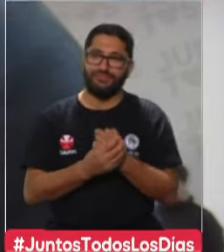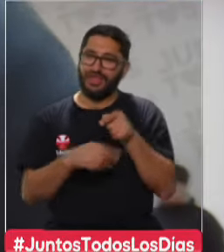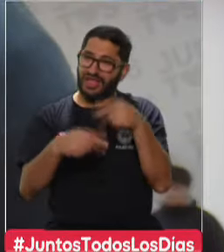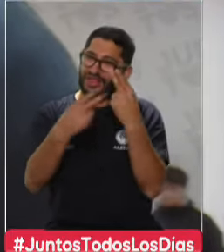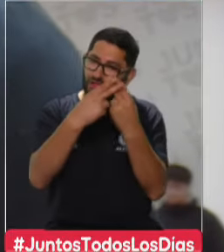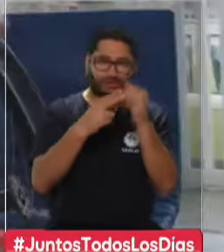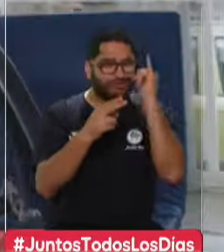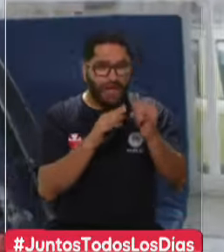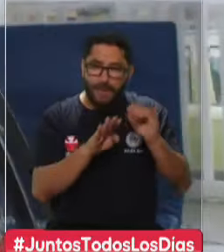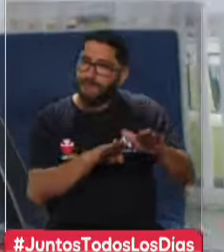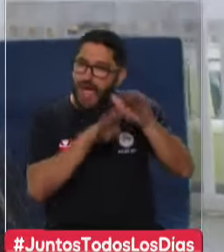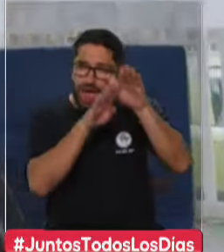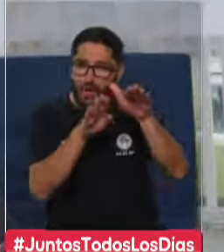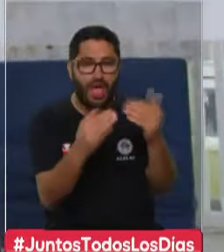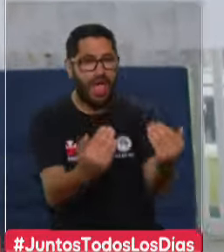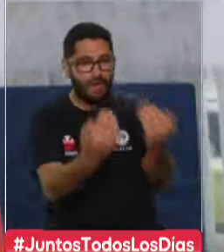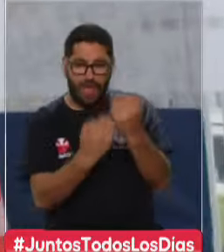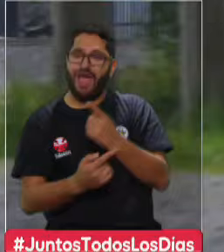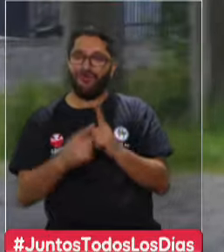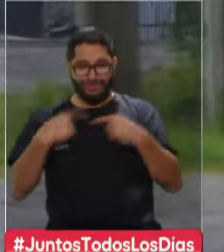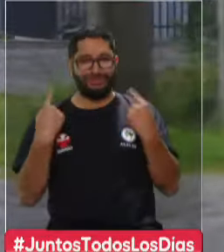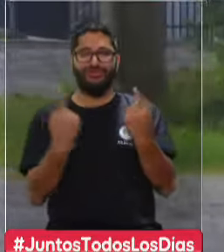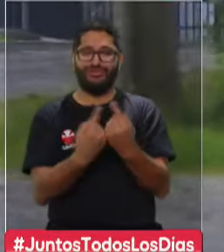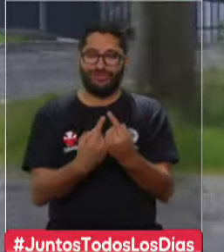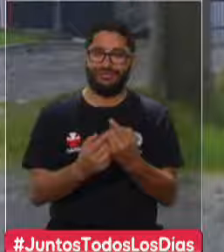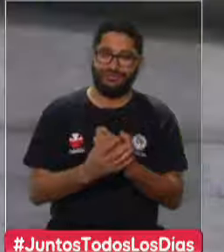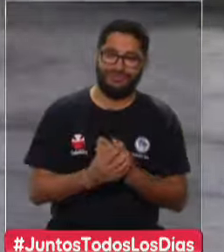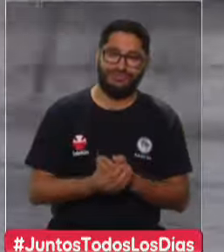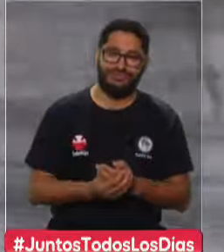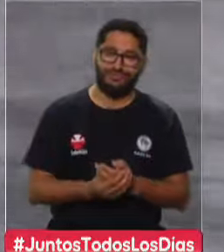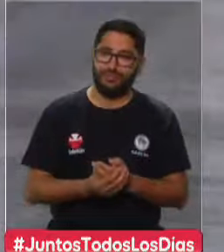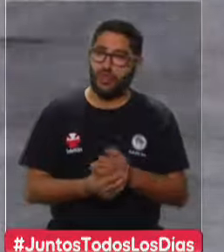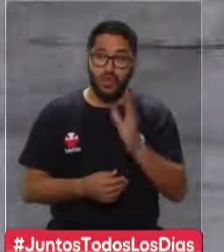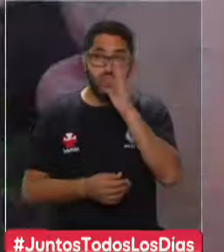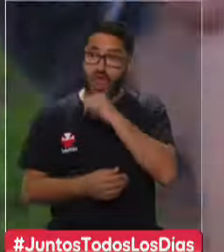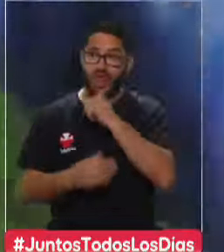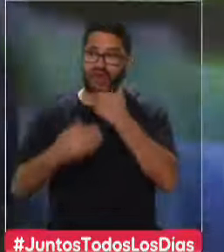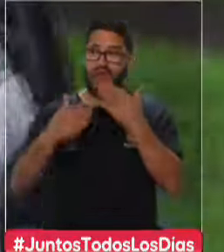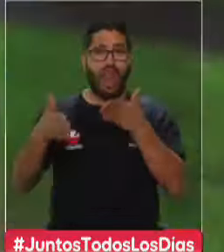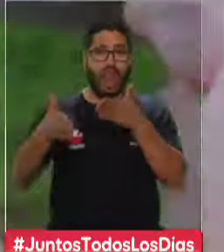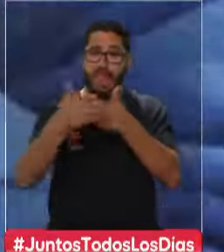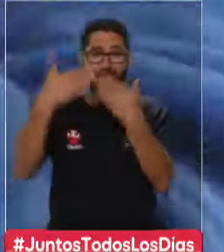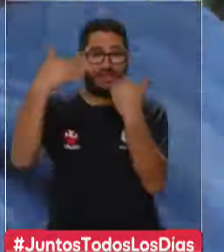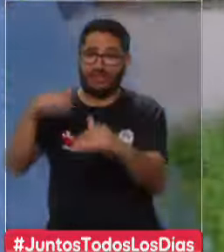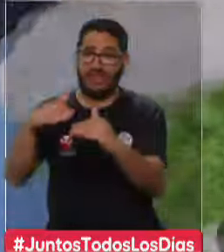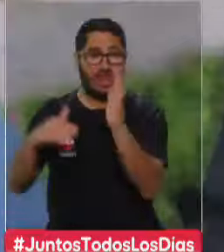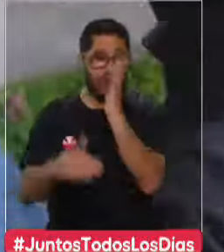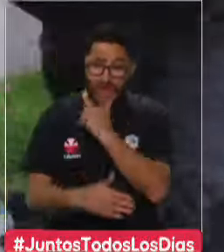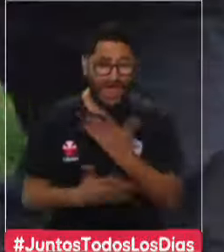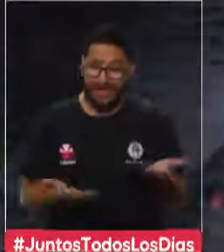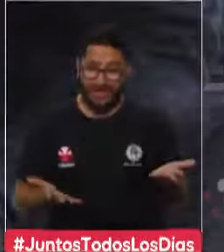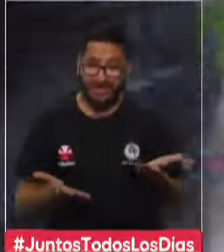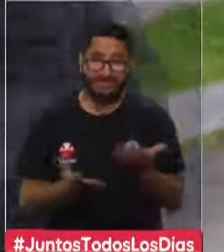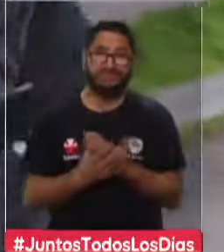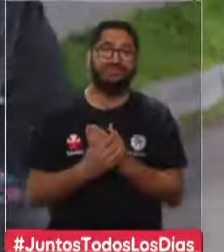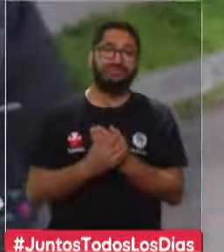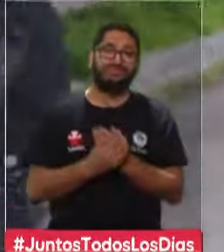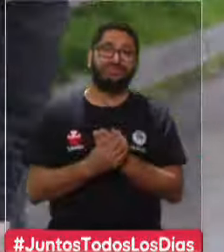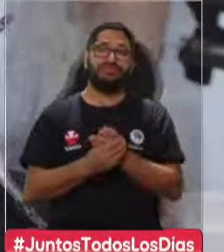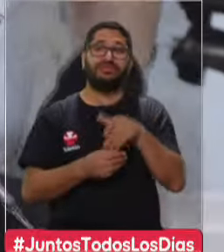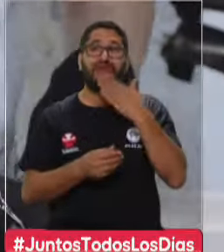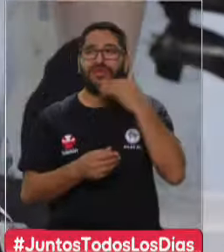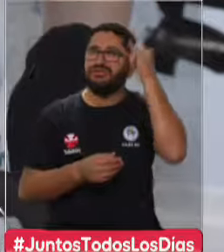con nosotros. Él nos demuestra. Él no tiene límite y que somos tremendo equipo. Somos tremenda familia. Siempre nuestro eje